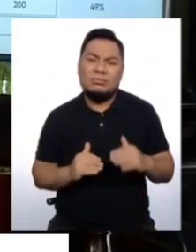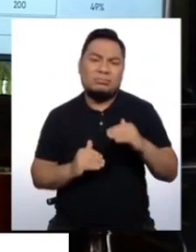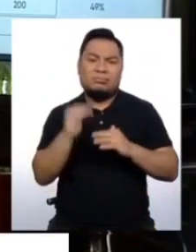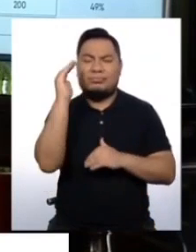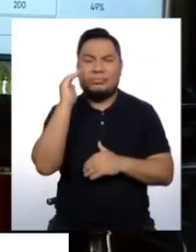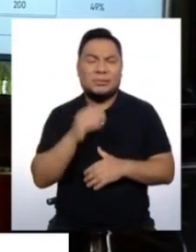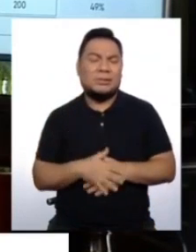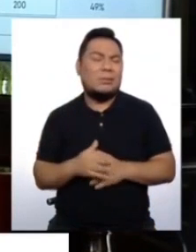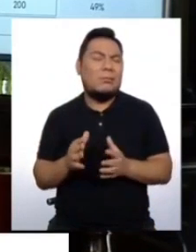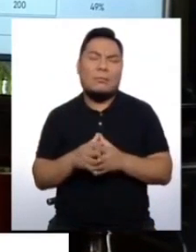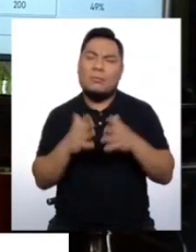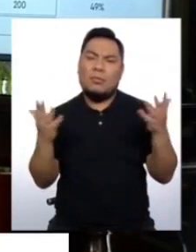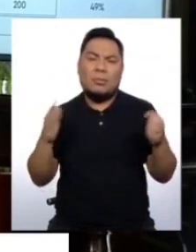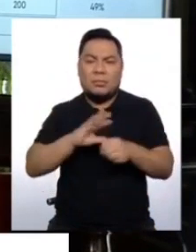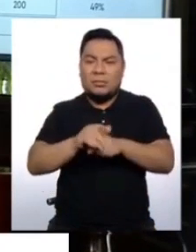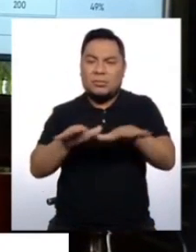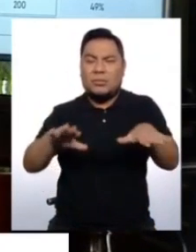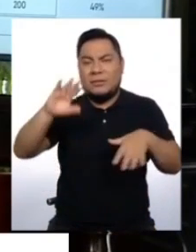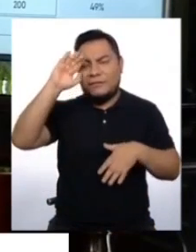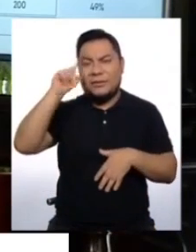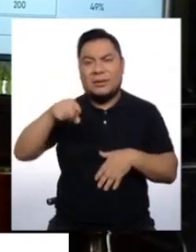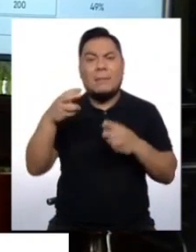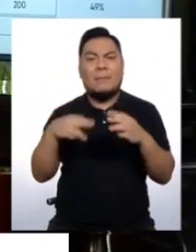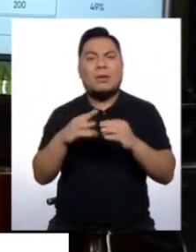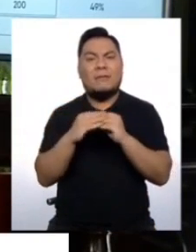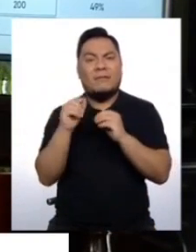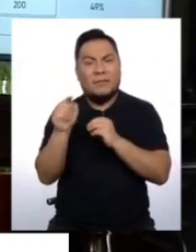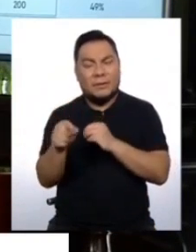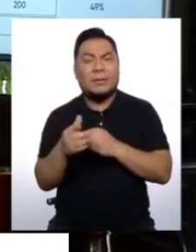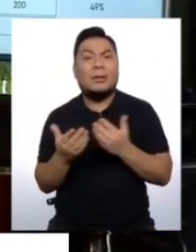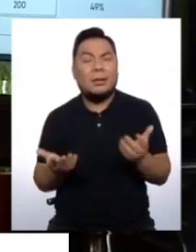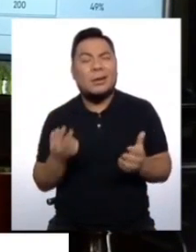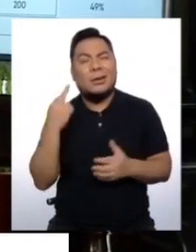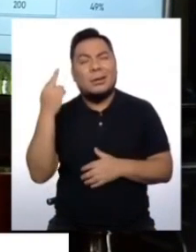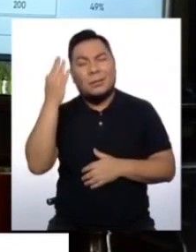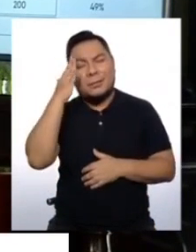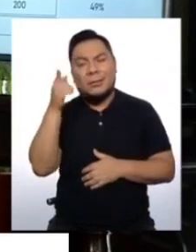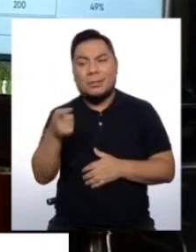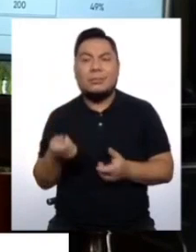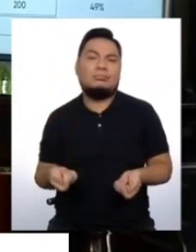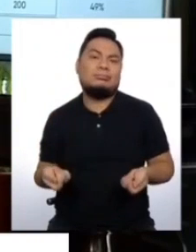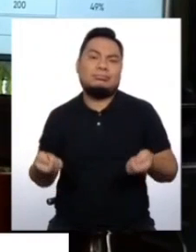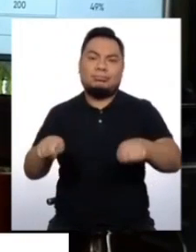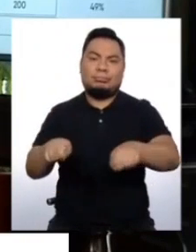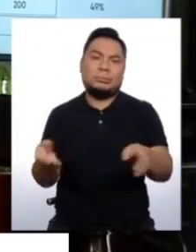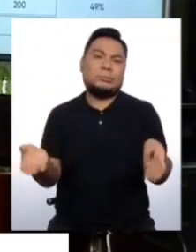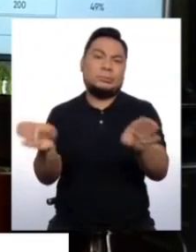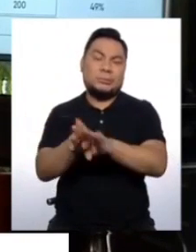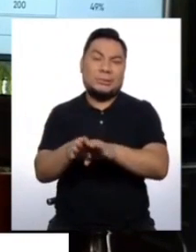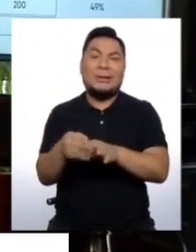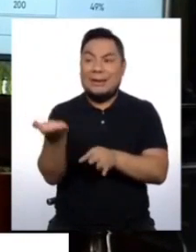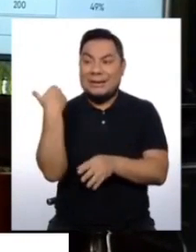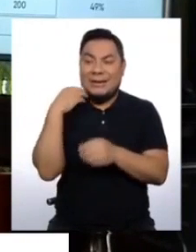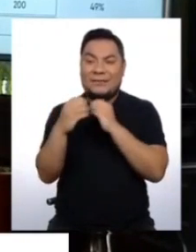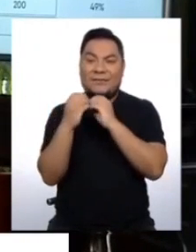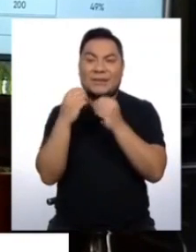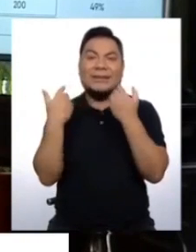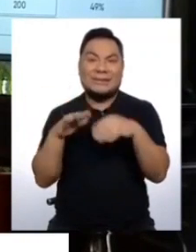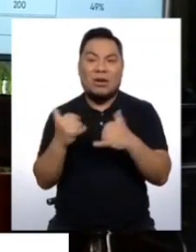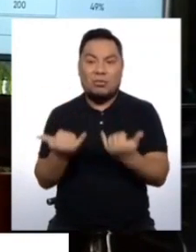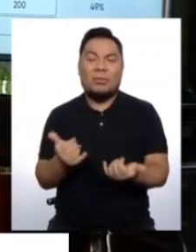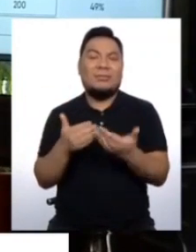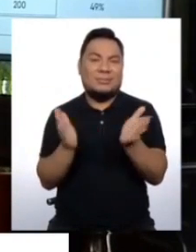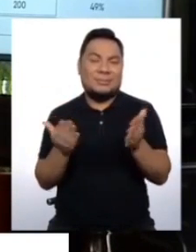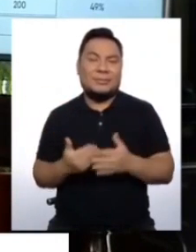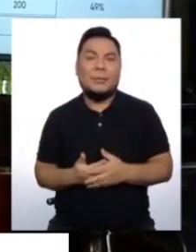un alto foco de contagio del COVID. Por eso se está interviniendo para corregirlo. No